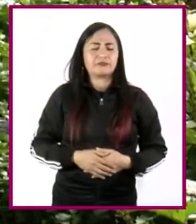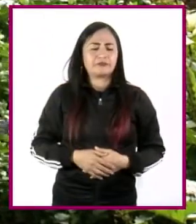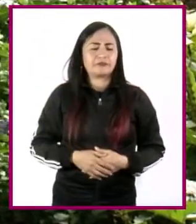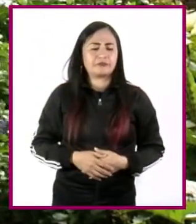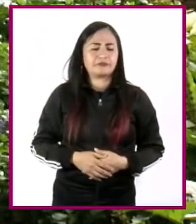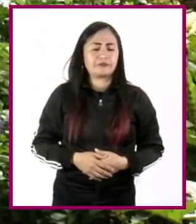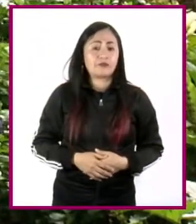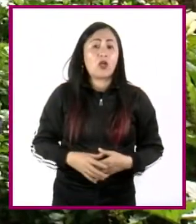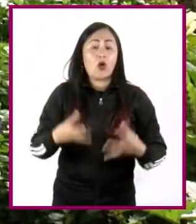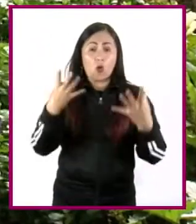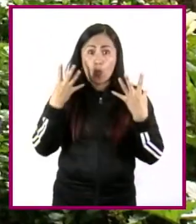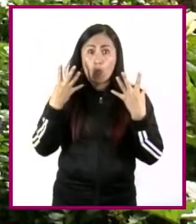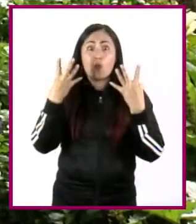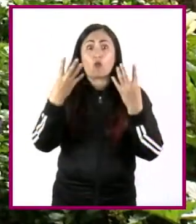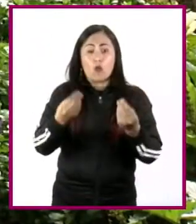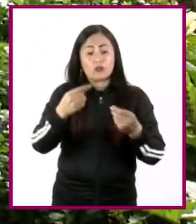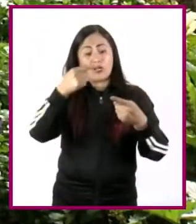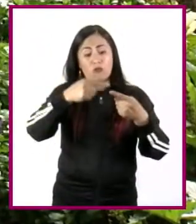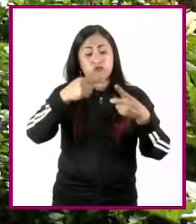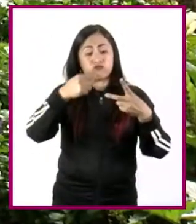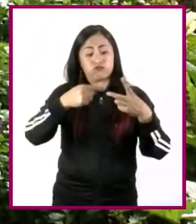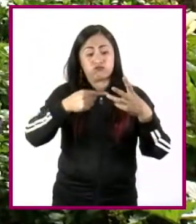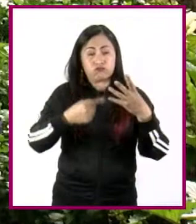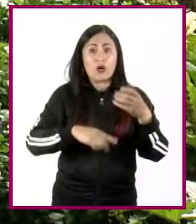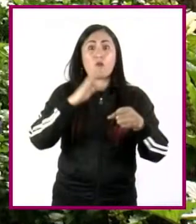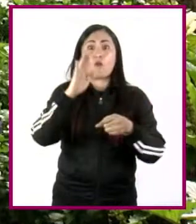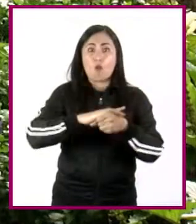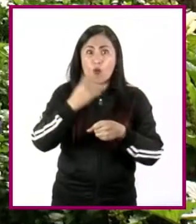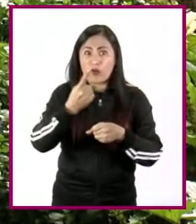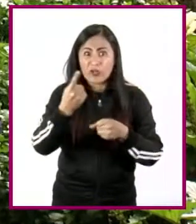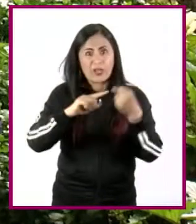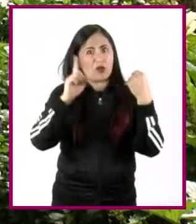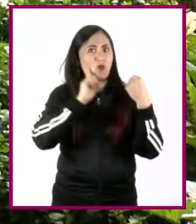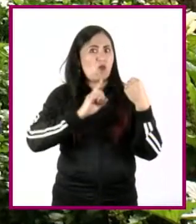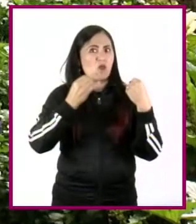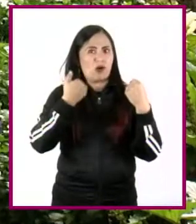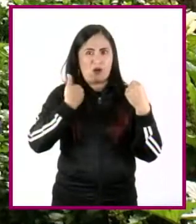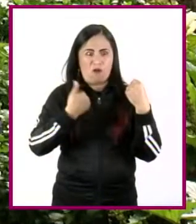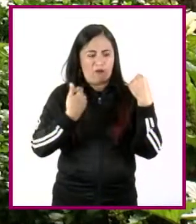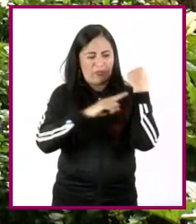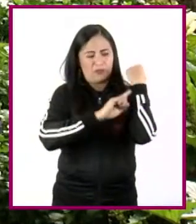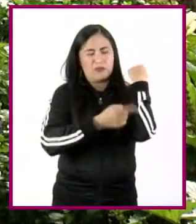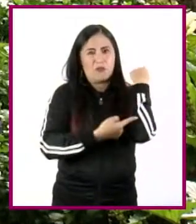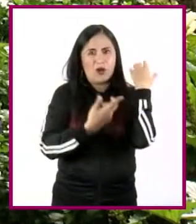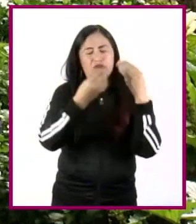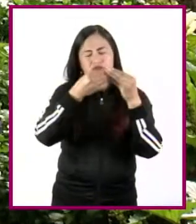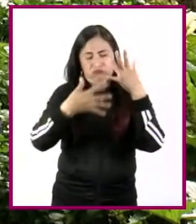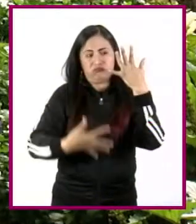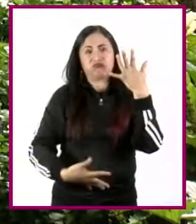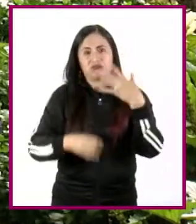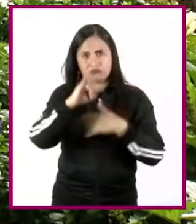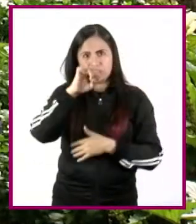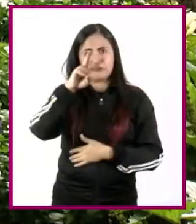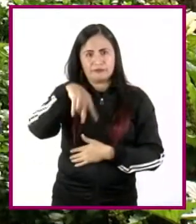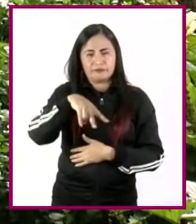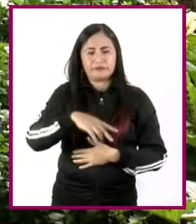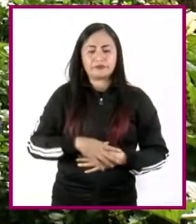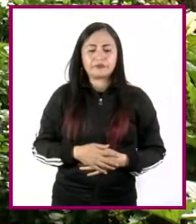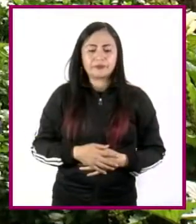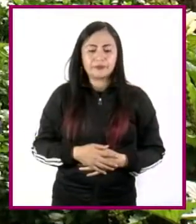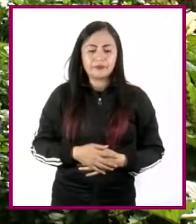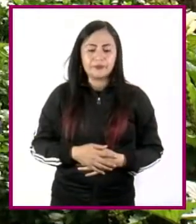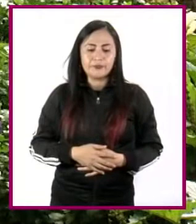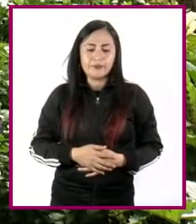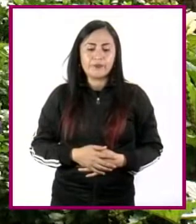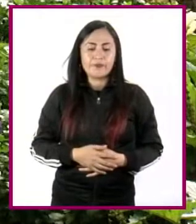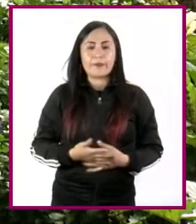Son muchas las causales que pueden llevar a que se dé un embarazo adolescente. Así es. Además, una de